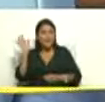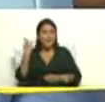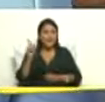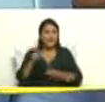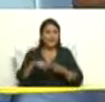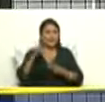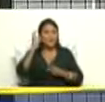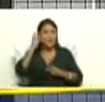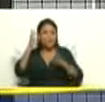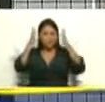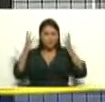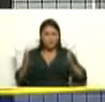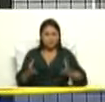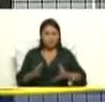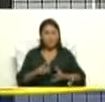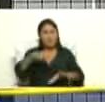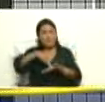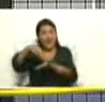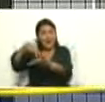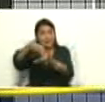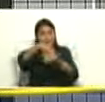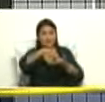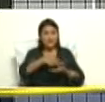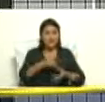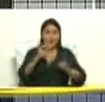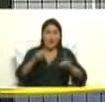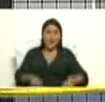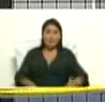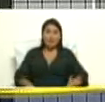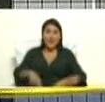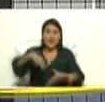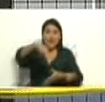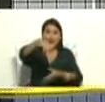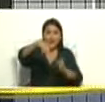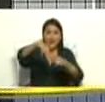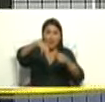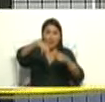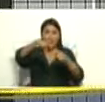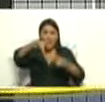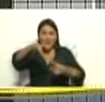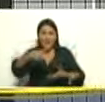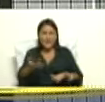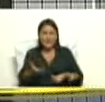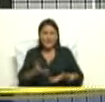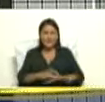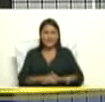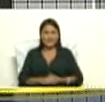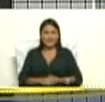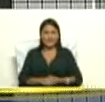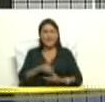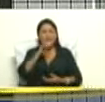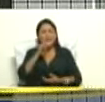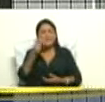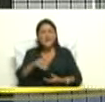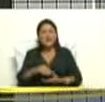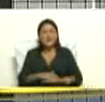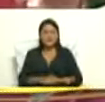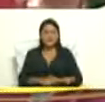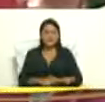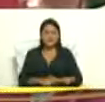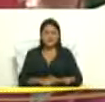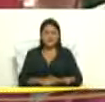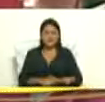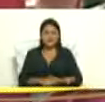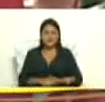robeta Pónganse de pie vale que les duele las piernas ya quién más Pónganse de pie quién más la